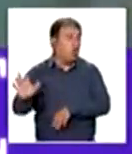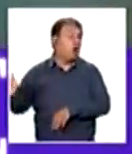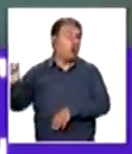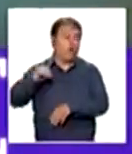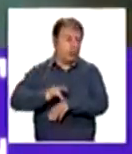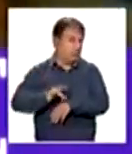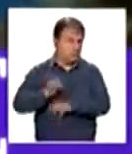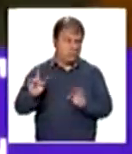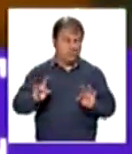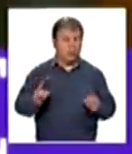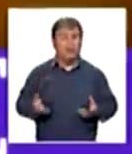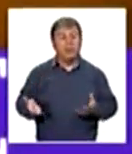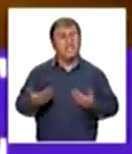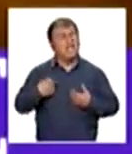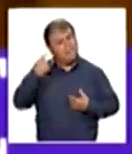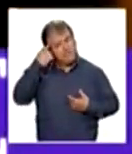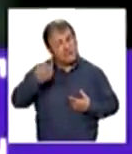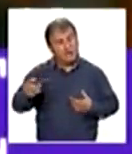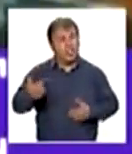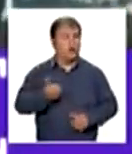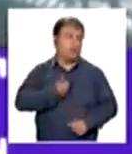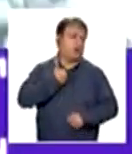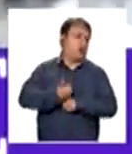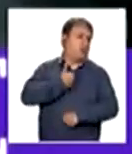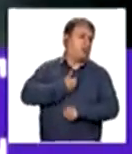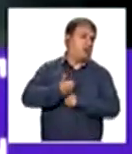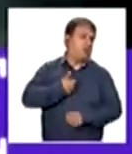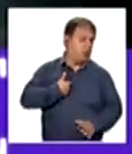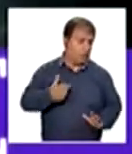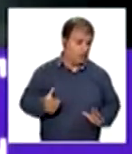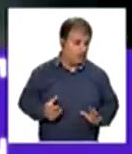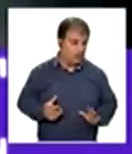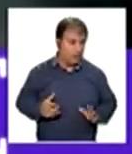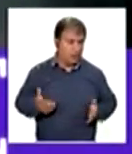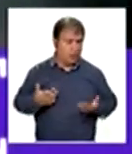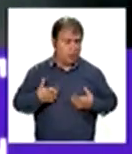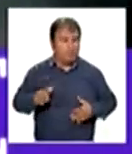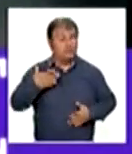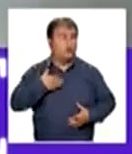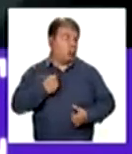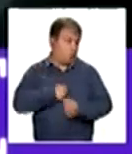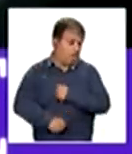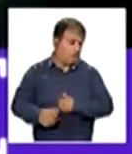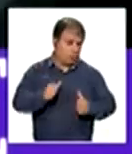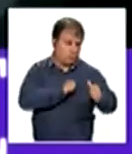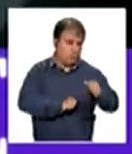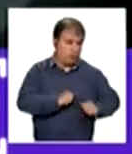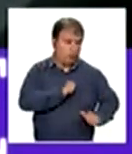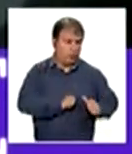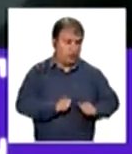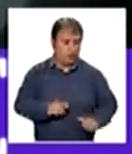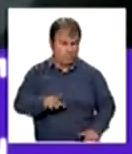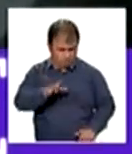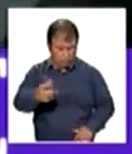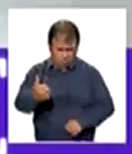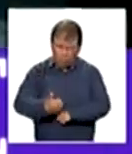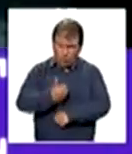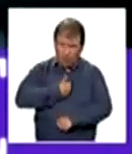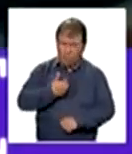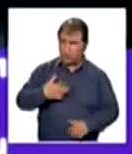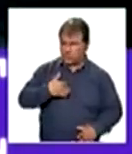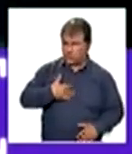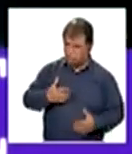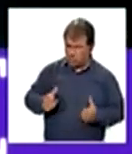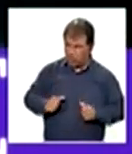tocarla y, peor aún, cree que ella es la culpable. Si no, mi hijito sufre por él. ¿Tú eres culpable de lo que te he hecho? Sí. ¿Vas a